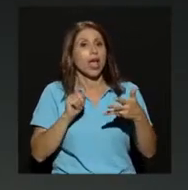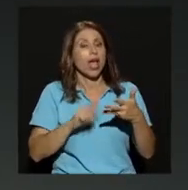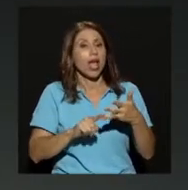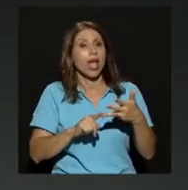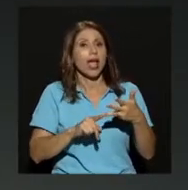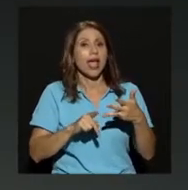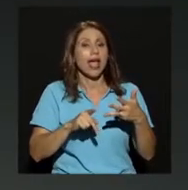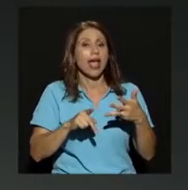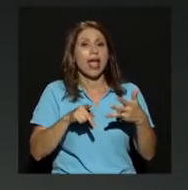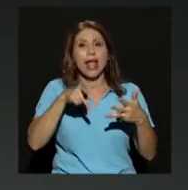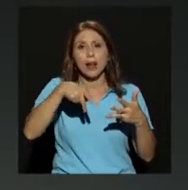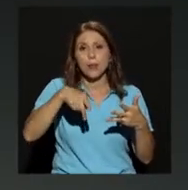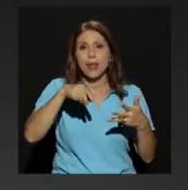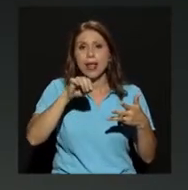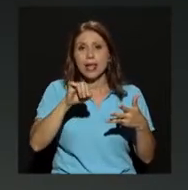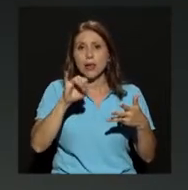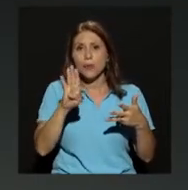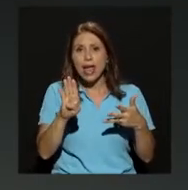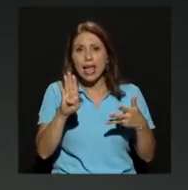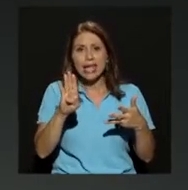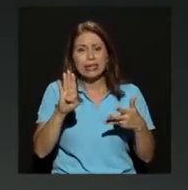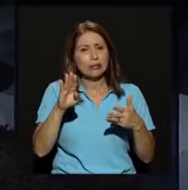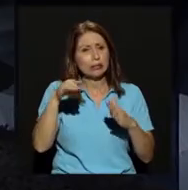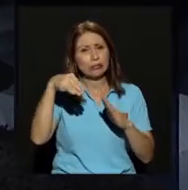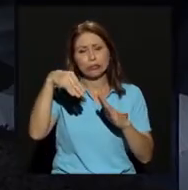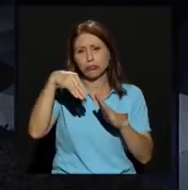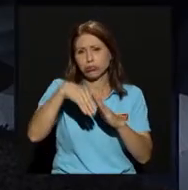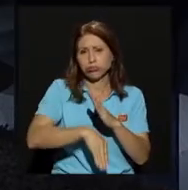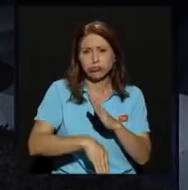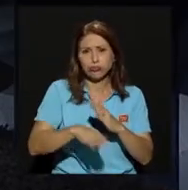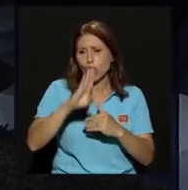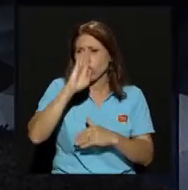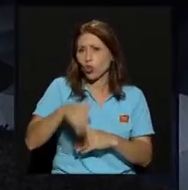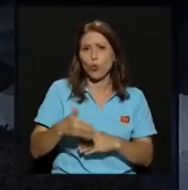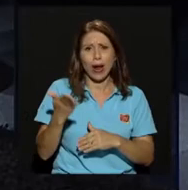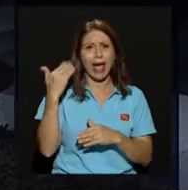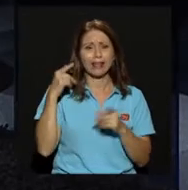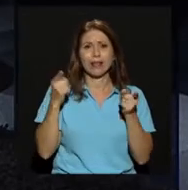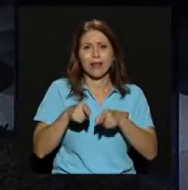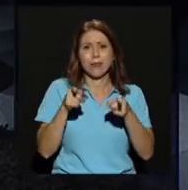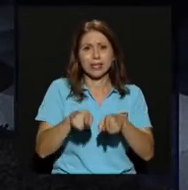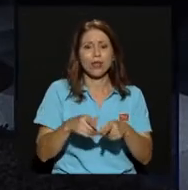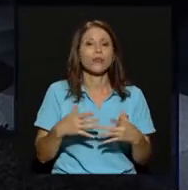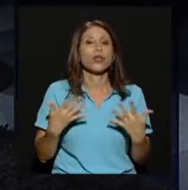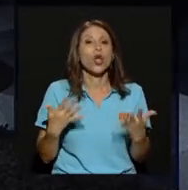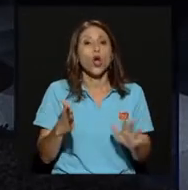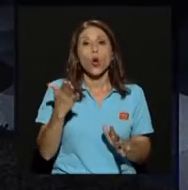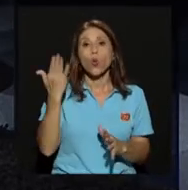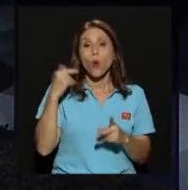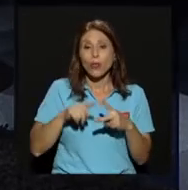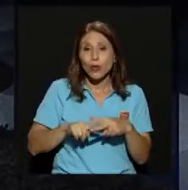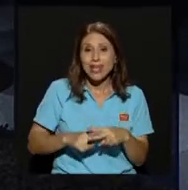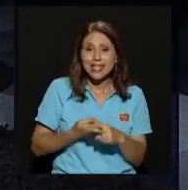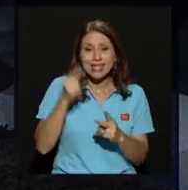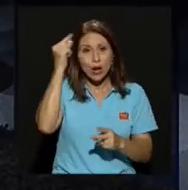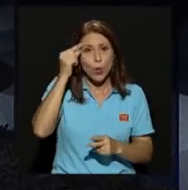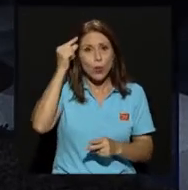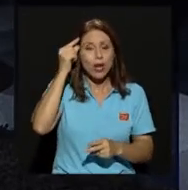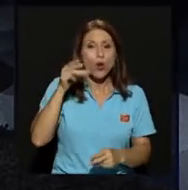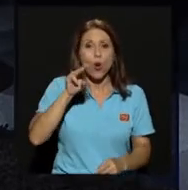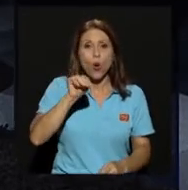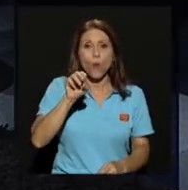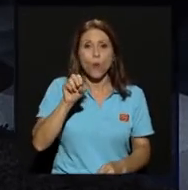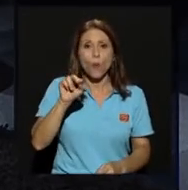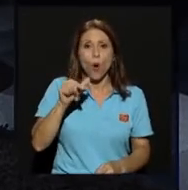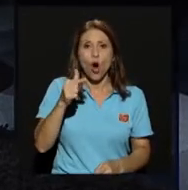del producto interno bruto como nunca se había dado y prácticamente cuando inicia la administración monge el país estaba en